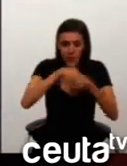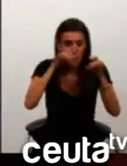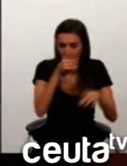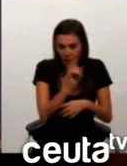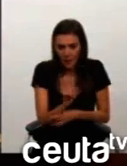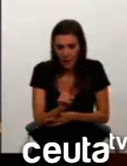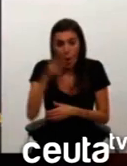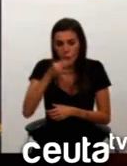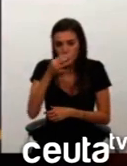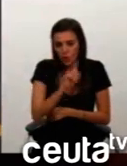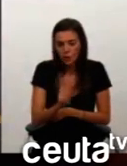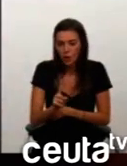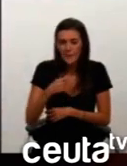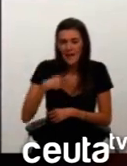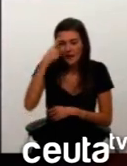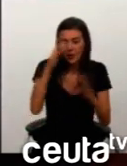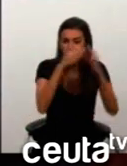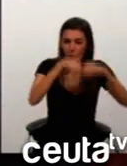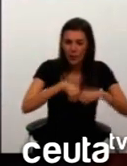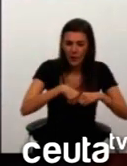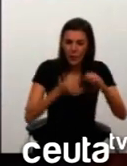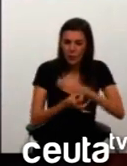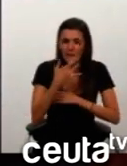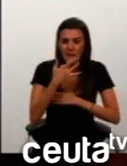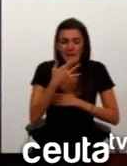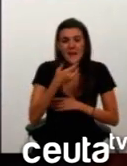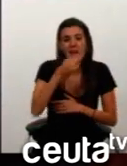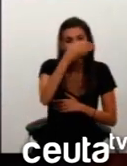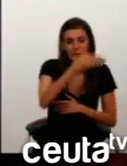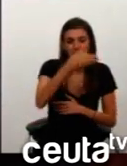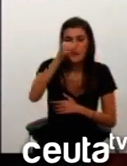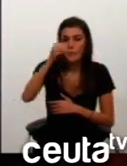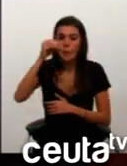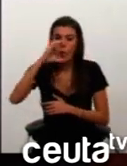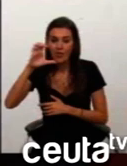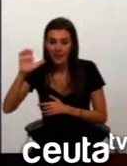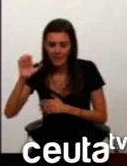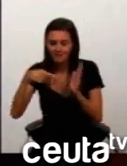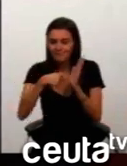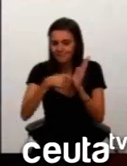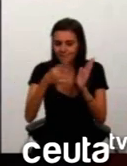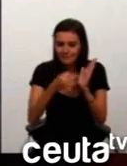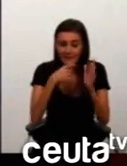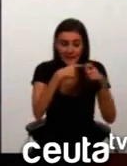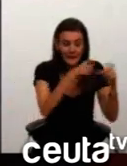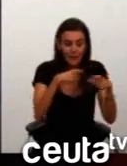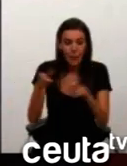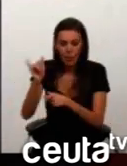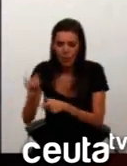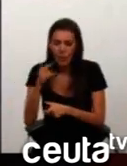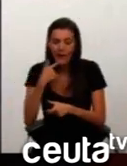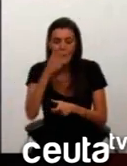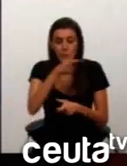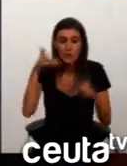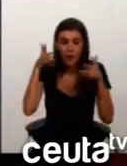que hay, además, un acuerdo que está publicado en el Boletín Oficial de la Ciudad que hace una distribución de cuántos